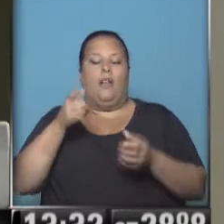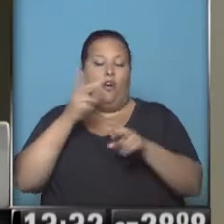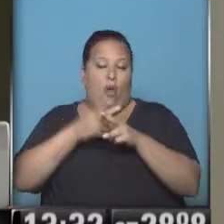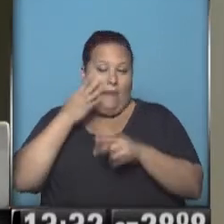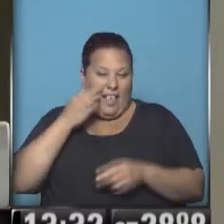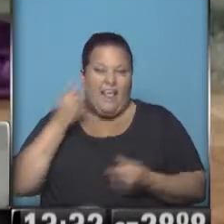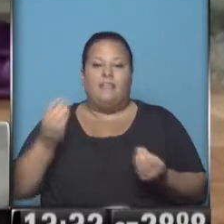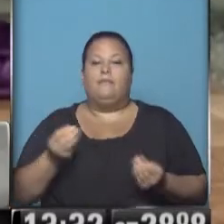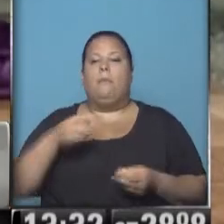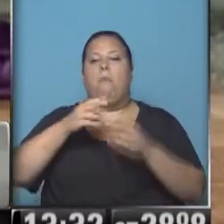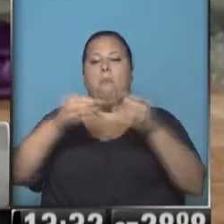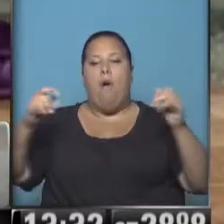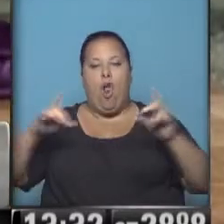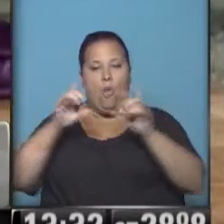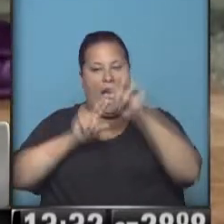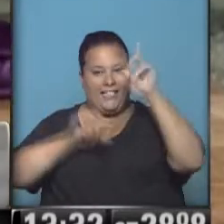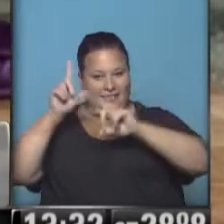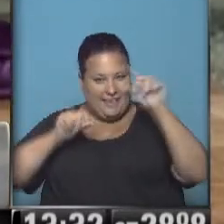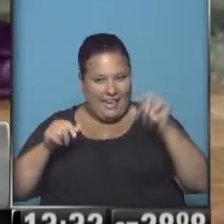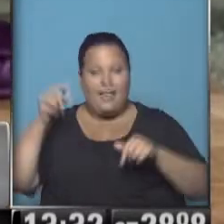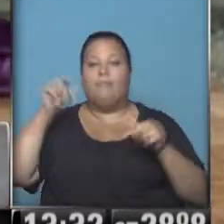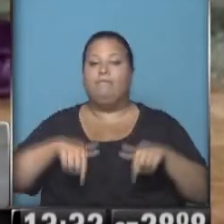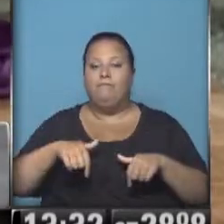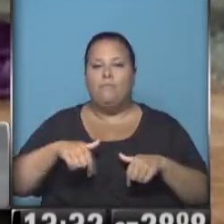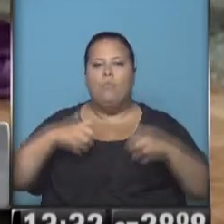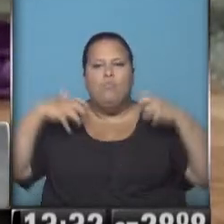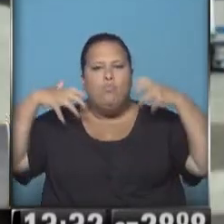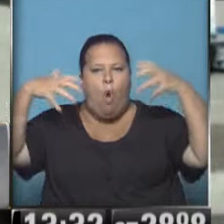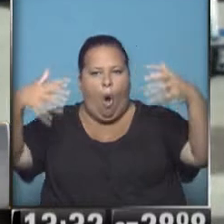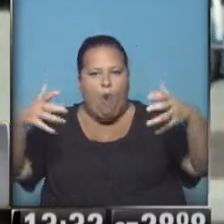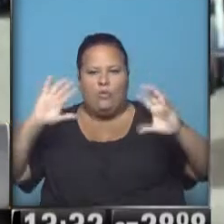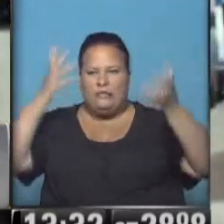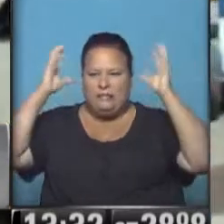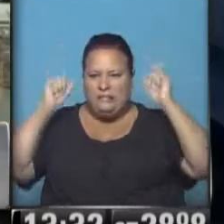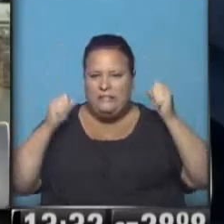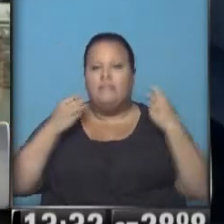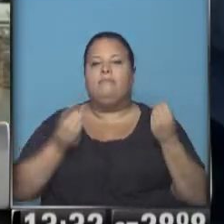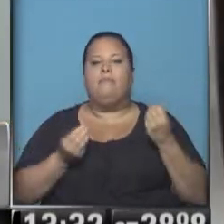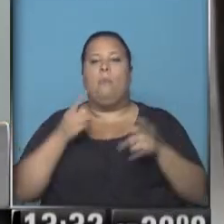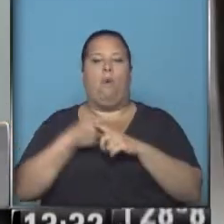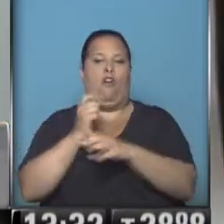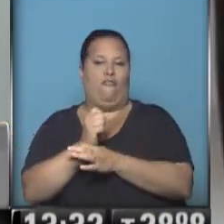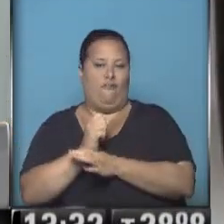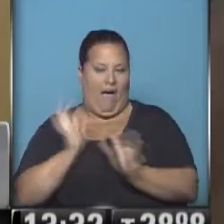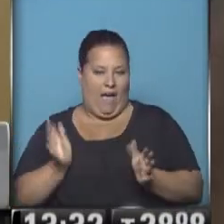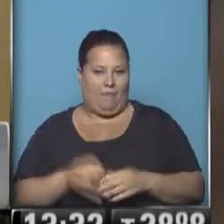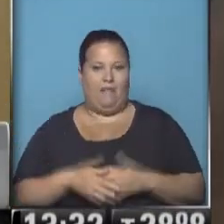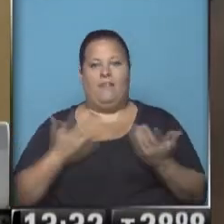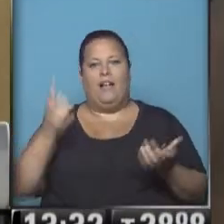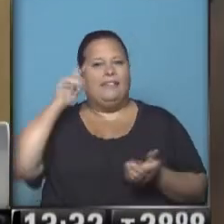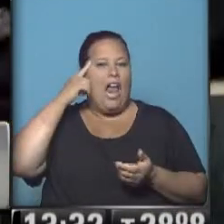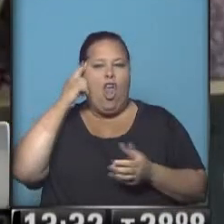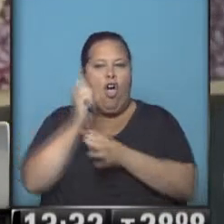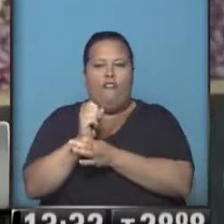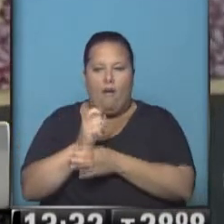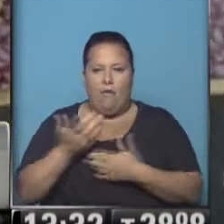con una película que se llama Polvo de Estrellas, y acá el monstruo, la alteración pasa por la fama, bueno, la locura de la